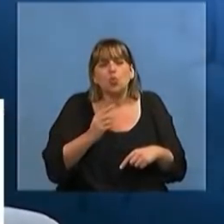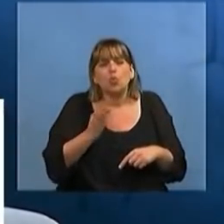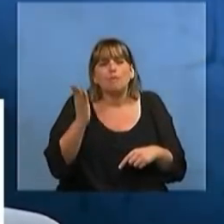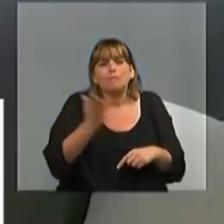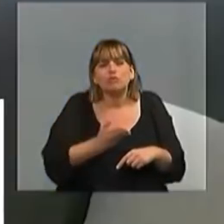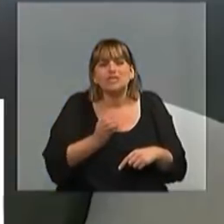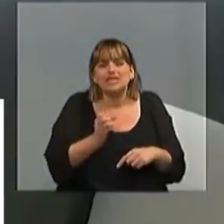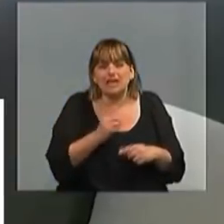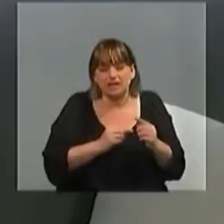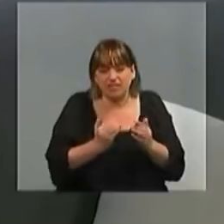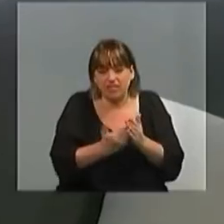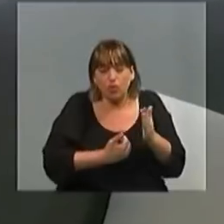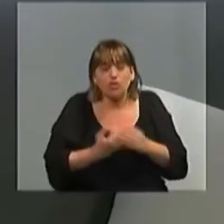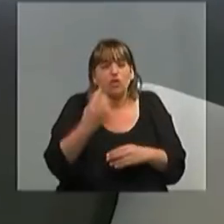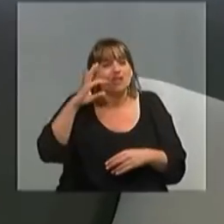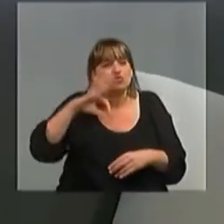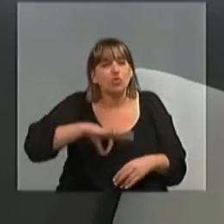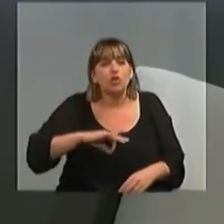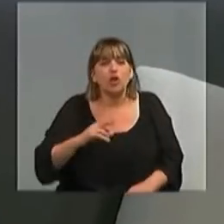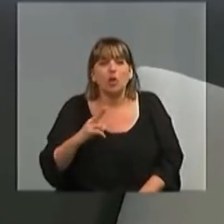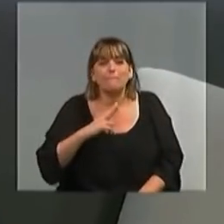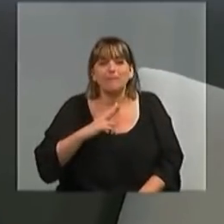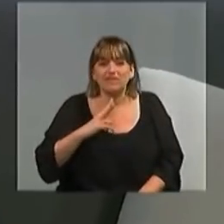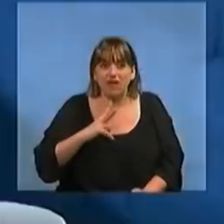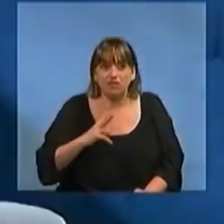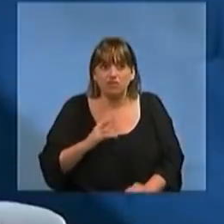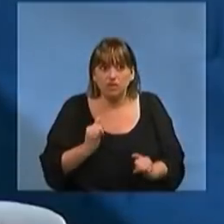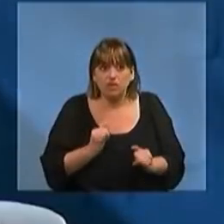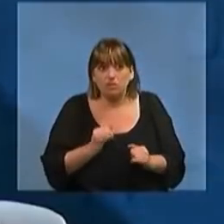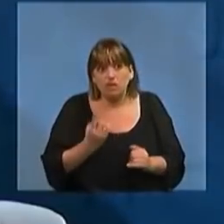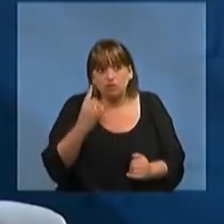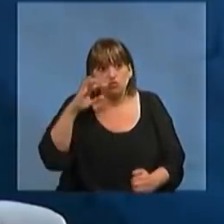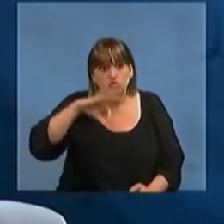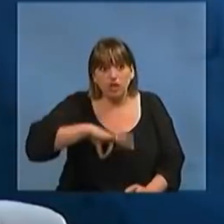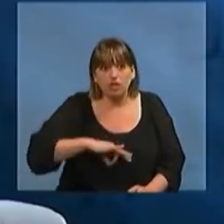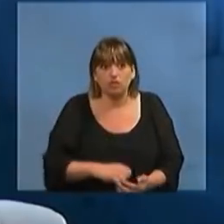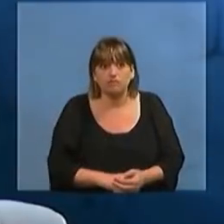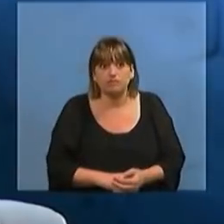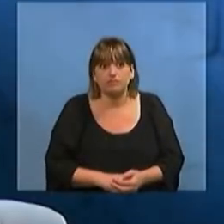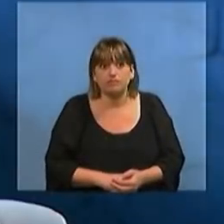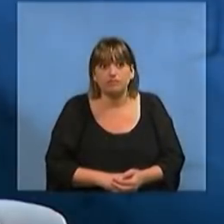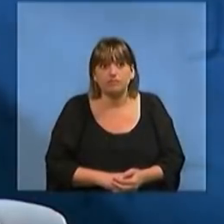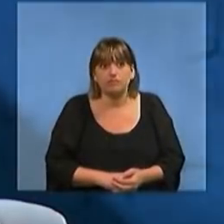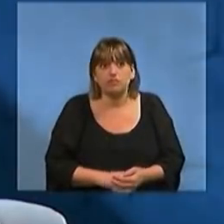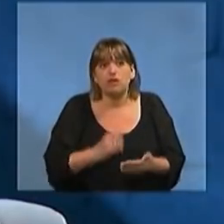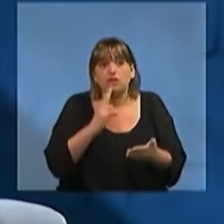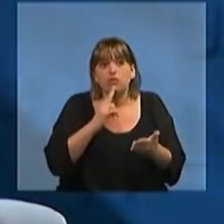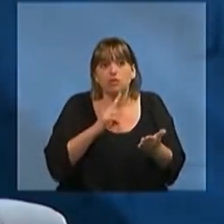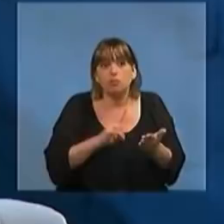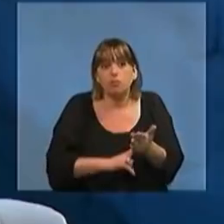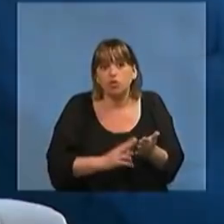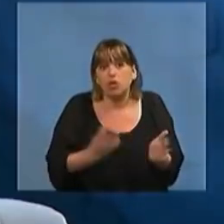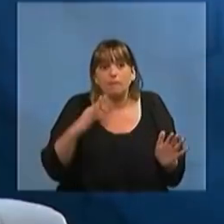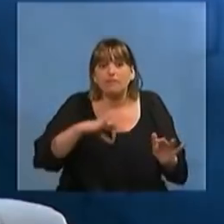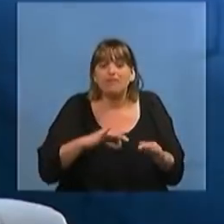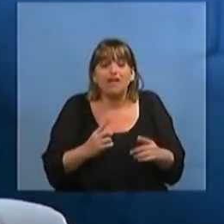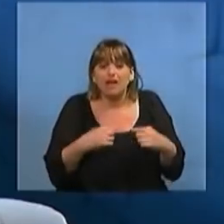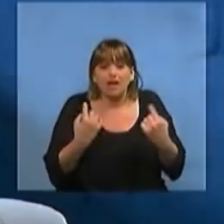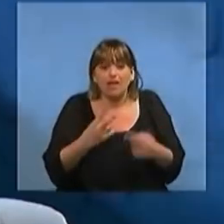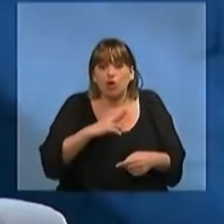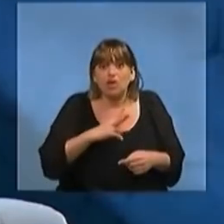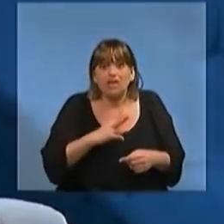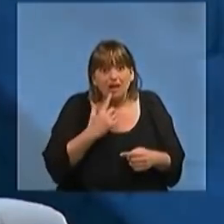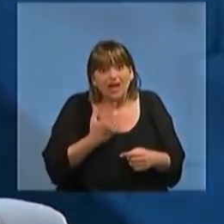los privados que ganan mucha guita también? Porque era un impuesto al sector privado. Y sí, el esfuerzo lo tiene que hacer el